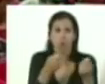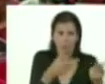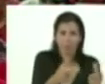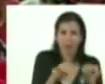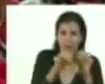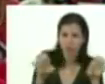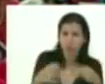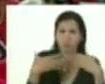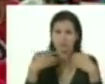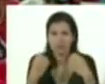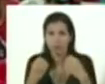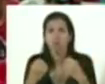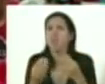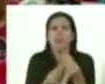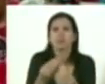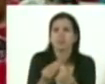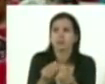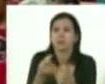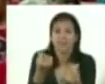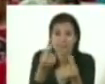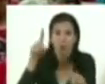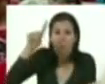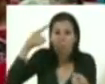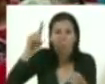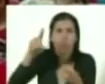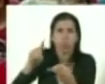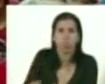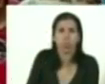educación, para la protección social,